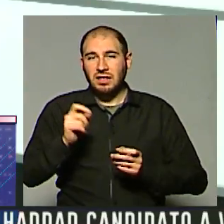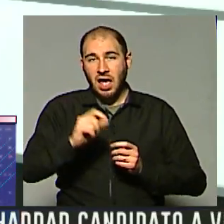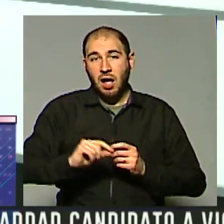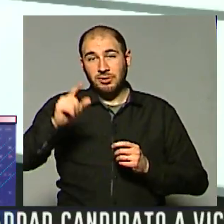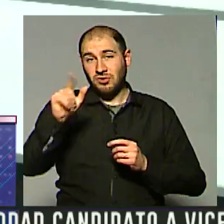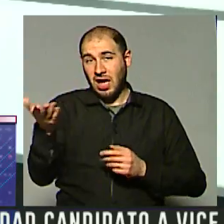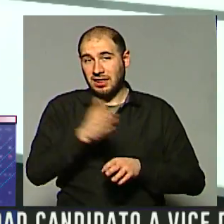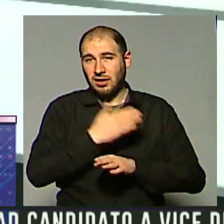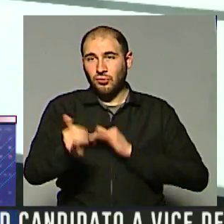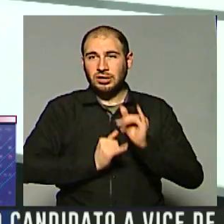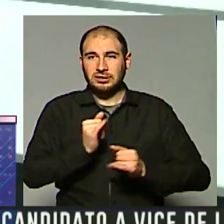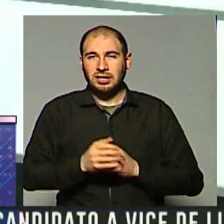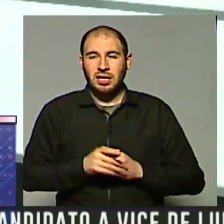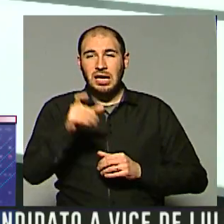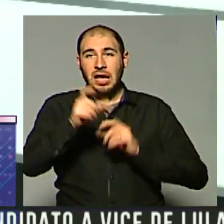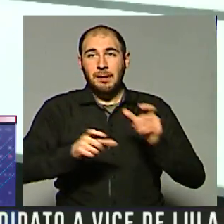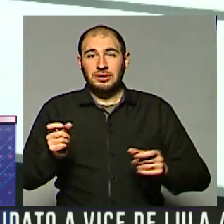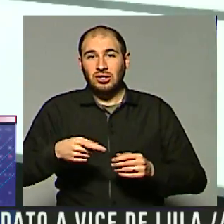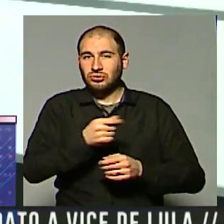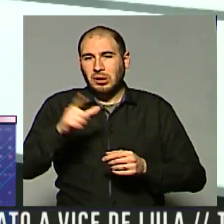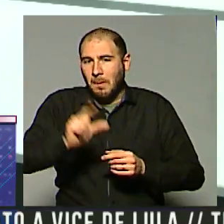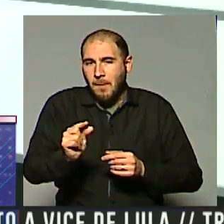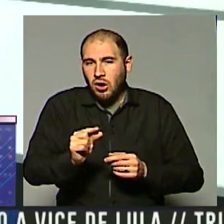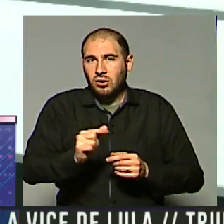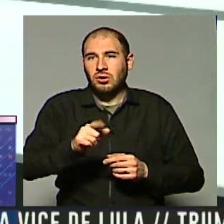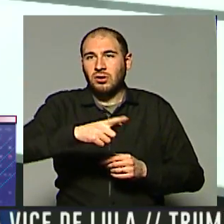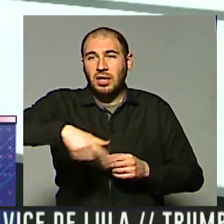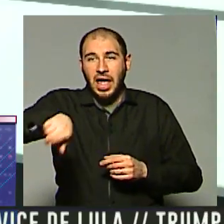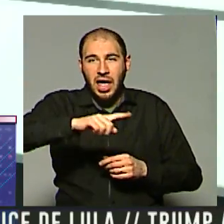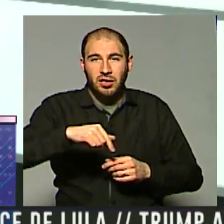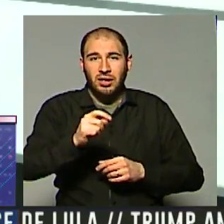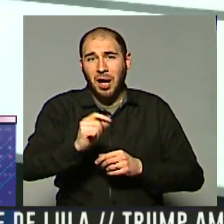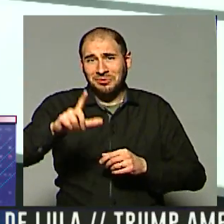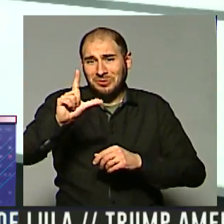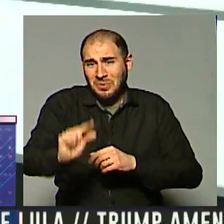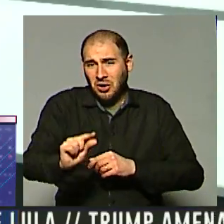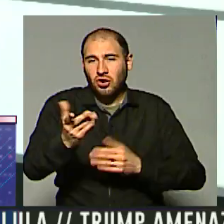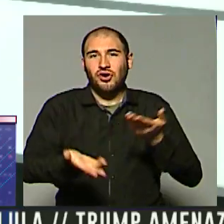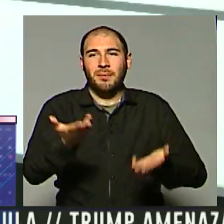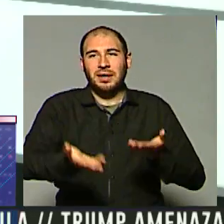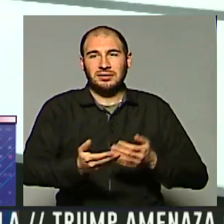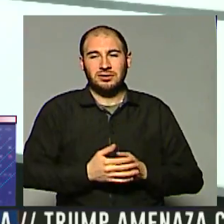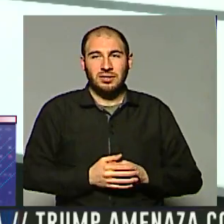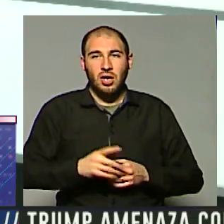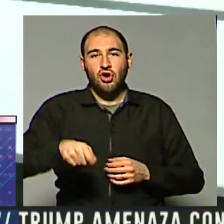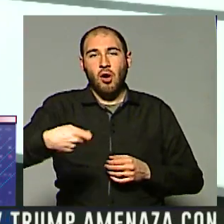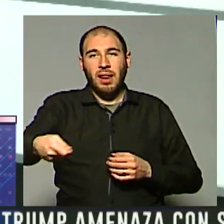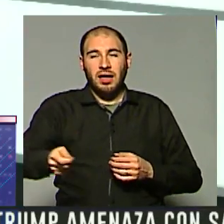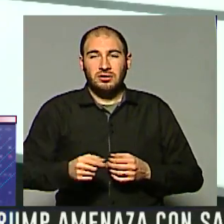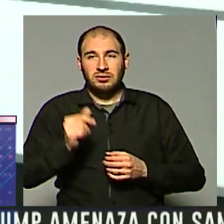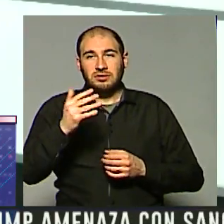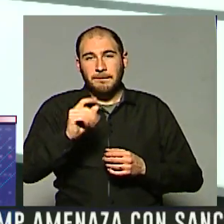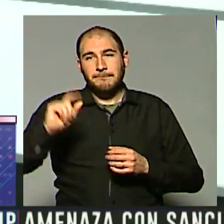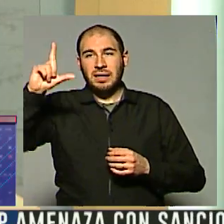que mencionábamos recién y decimos, bueno, aquellos que menos ganan son los que menos, digamos, aumento tienen, comparando un poco con las jubilaciones un poco